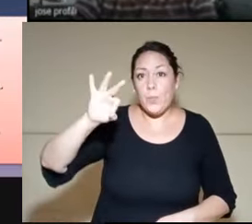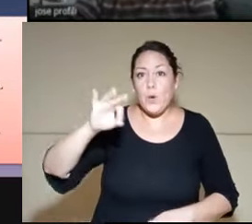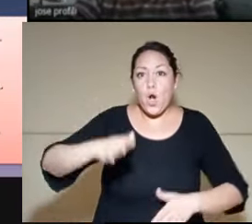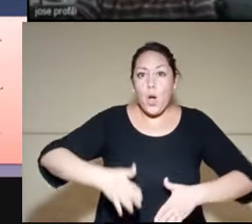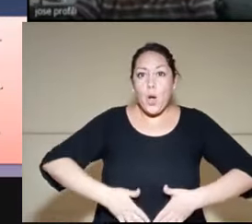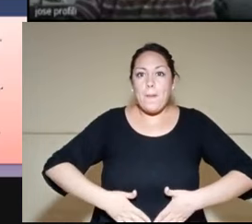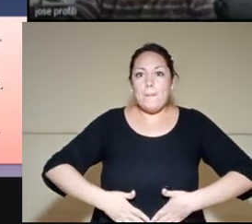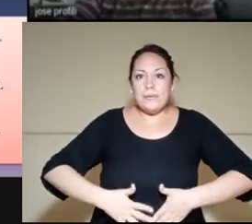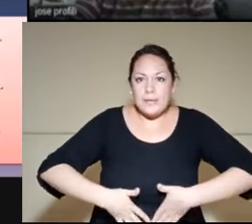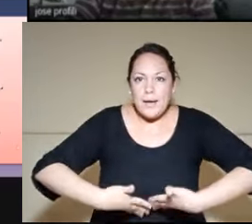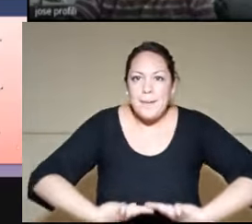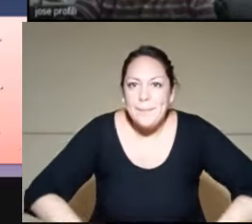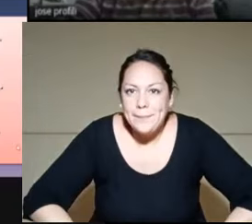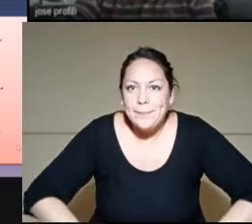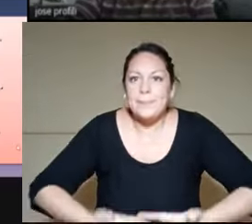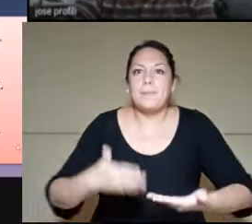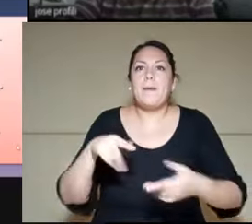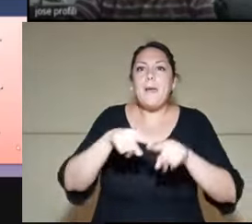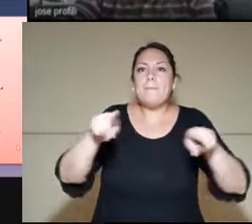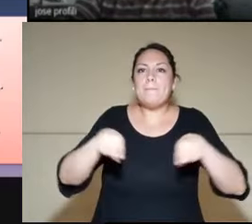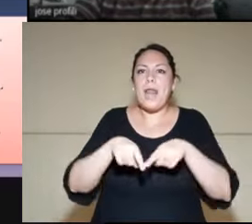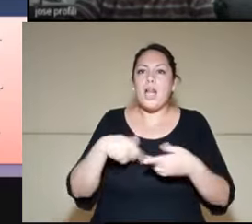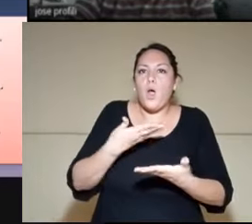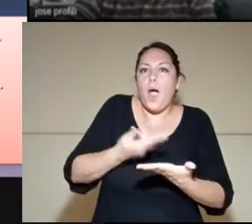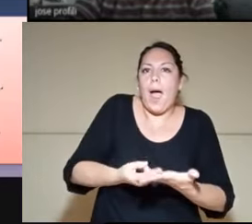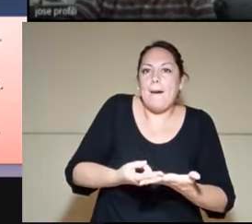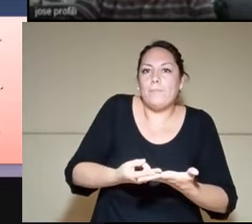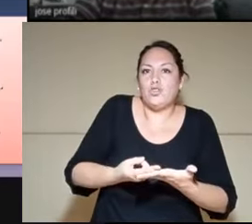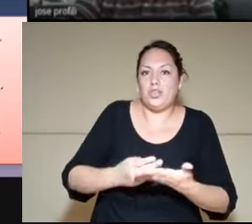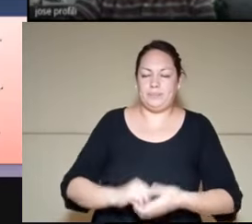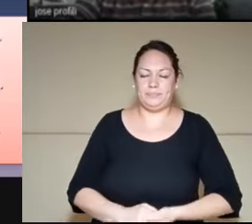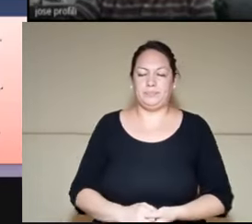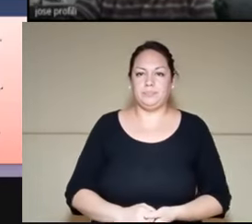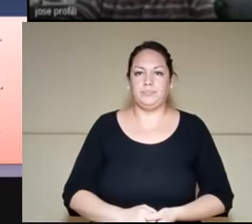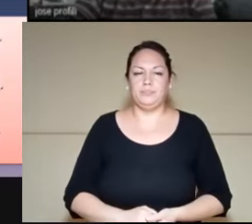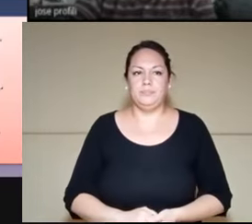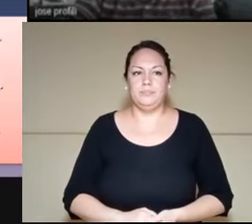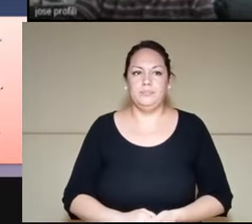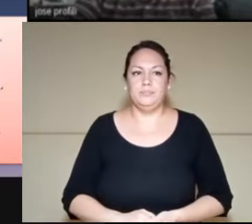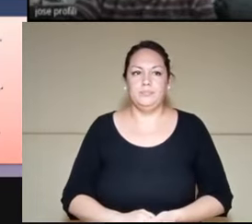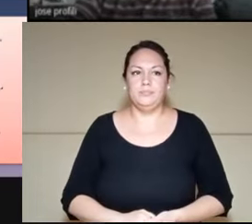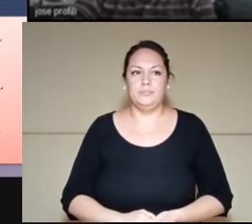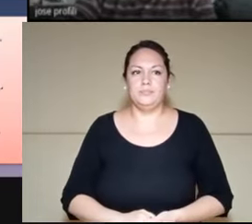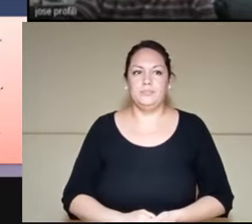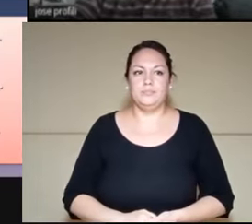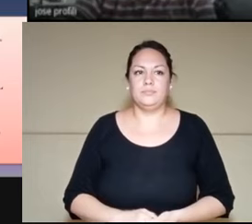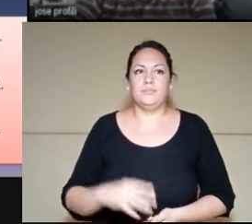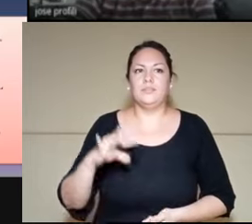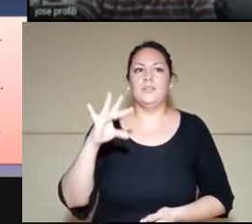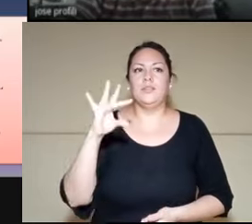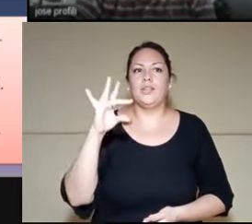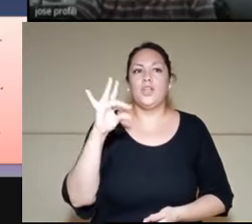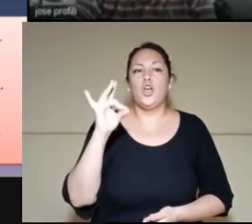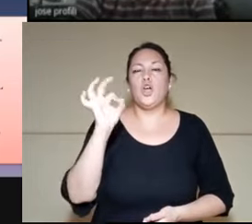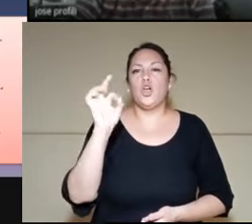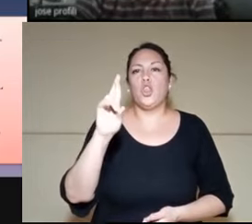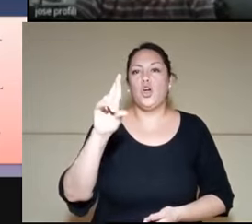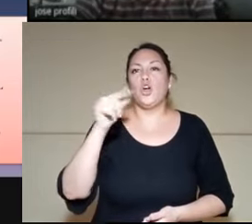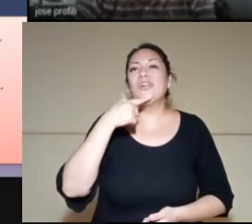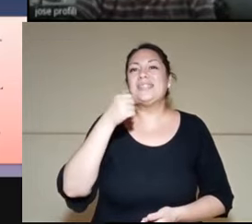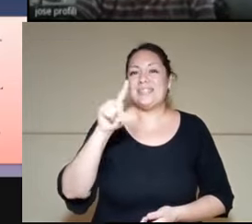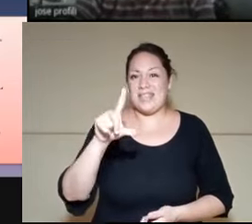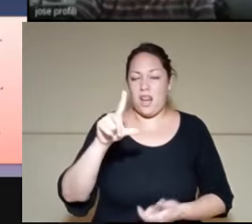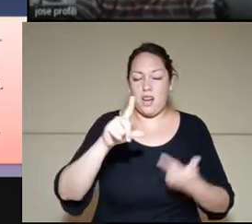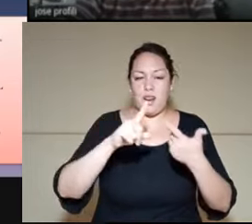la panza o la parte ventral apoyada sobre el plano. ¿Sí? Entonces, decúbito dorsal,